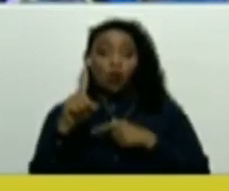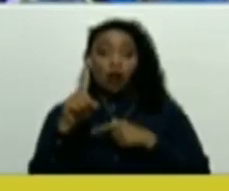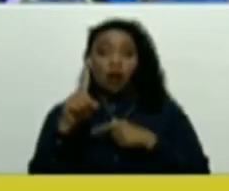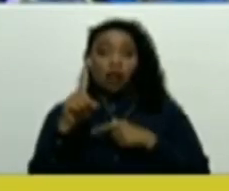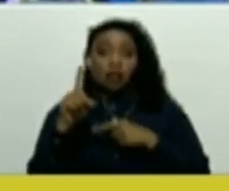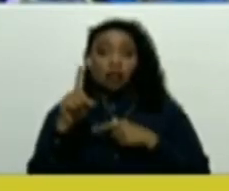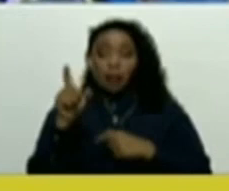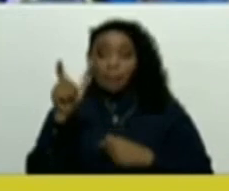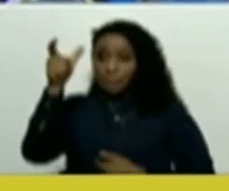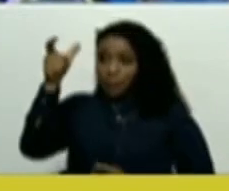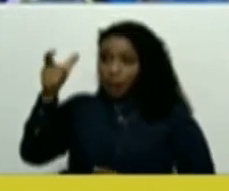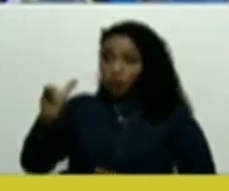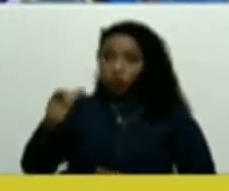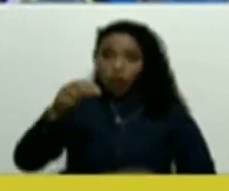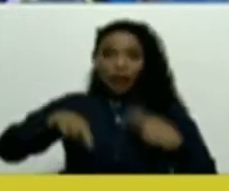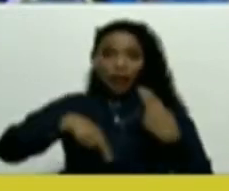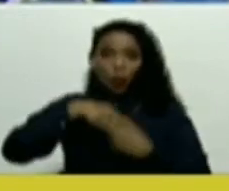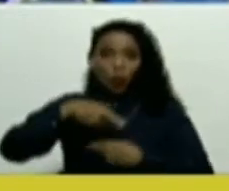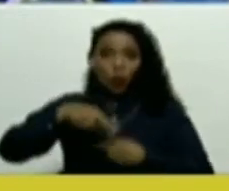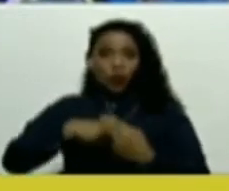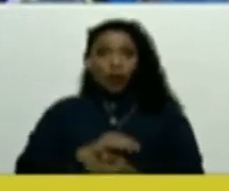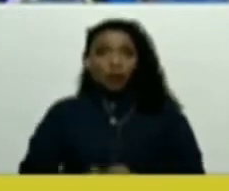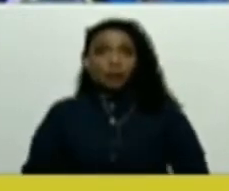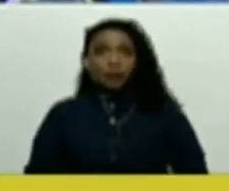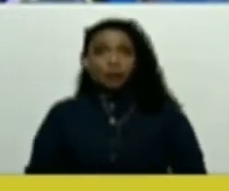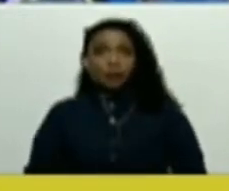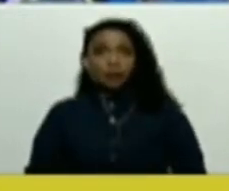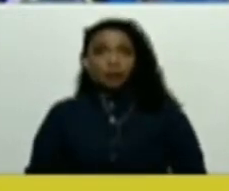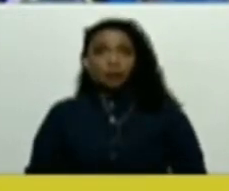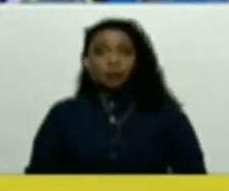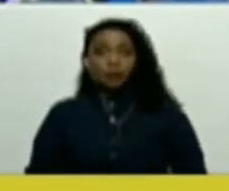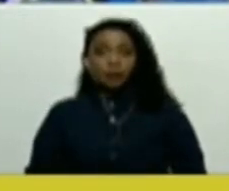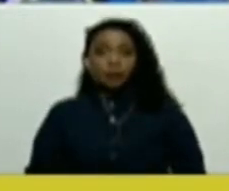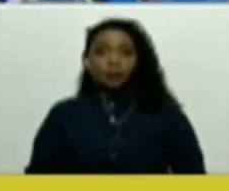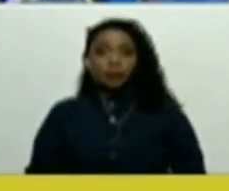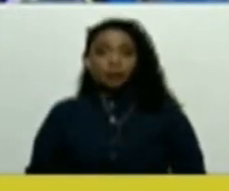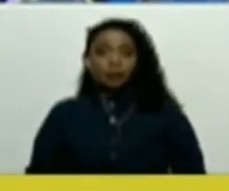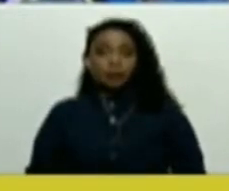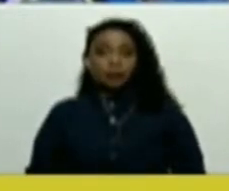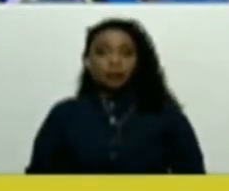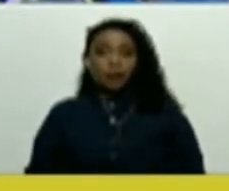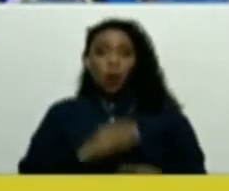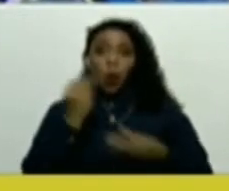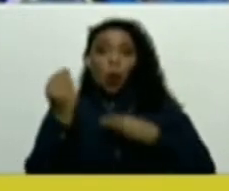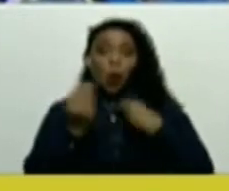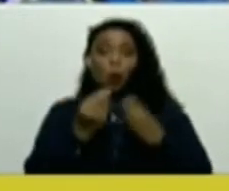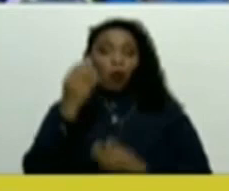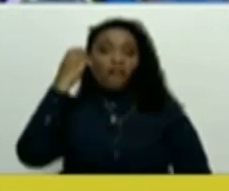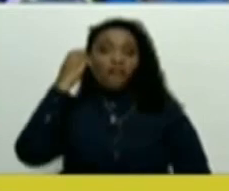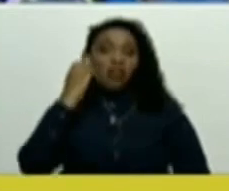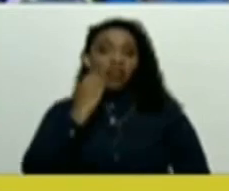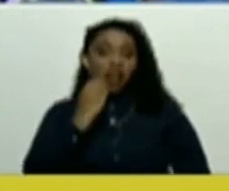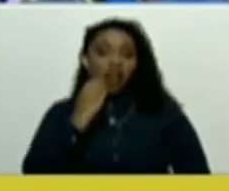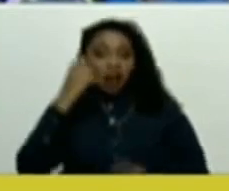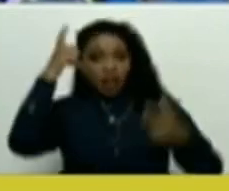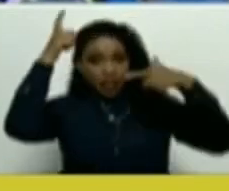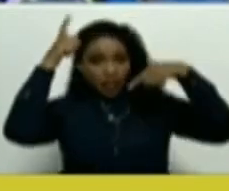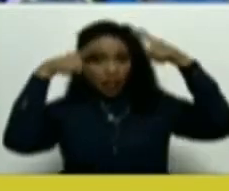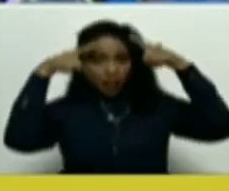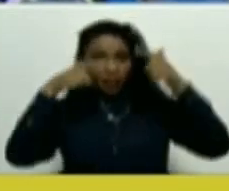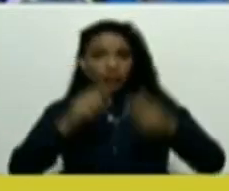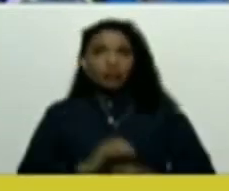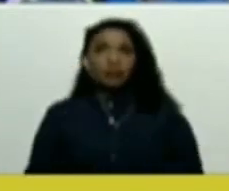figuras revolucionarias. Like Fidel, como Fidel y